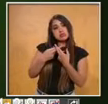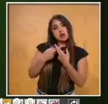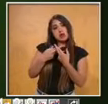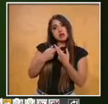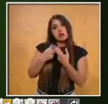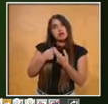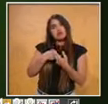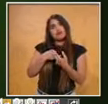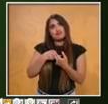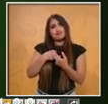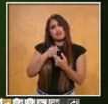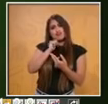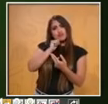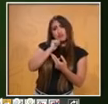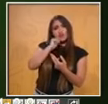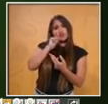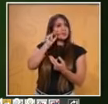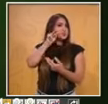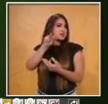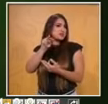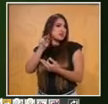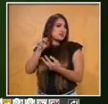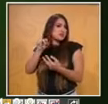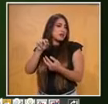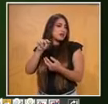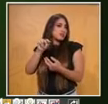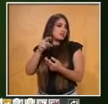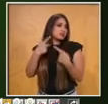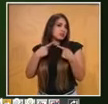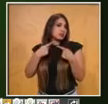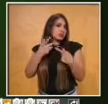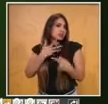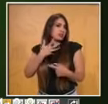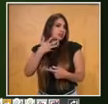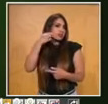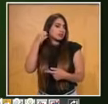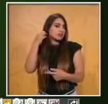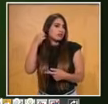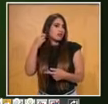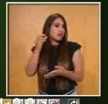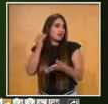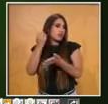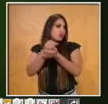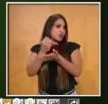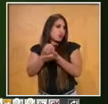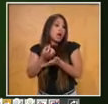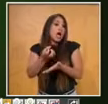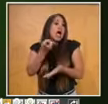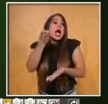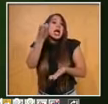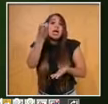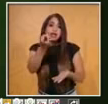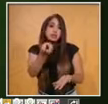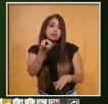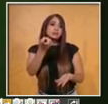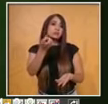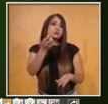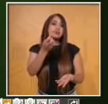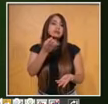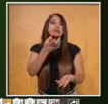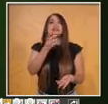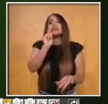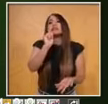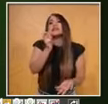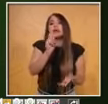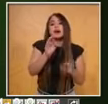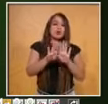oro. Yo tampoco. Pero aquí, si te das cuenta, hace referencia al tono del cabello. ¿De qué color